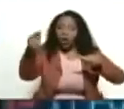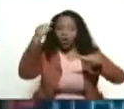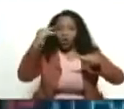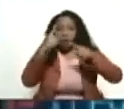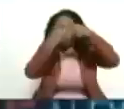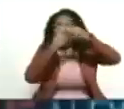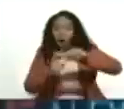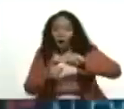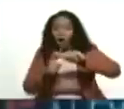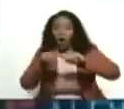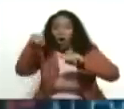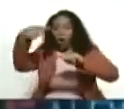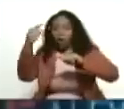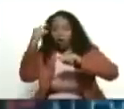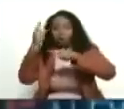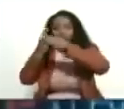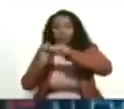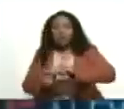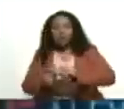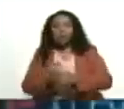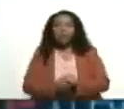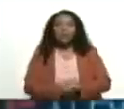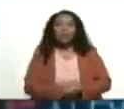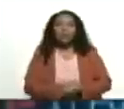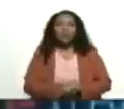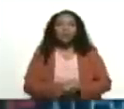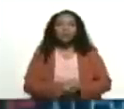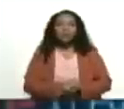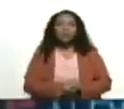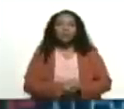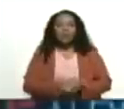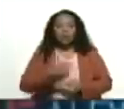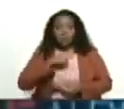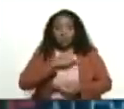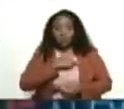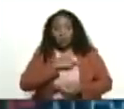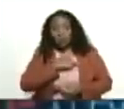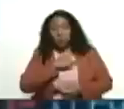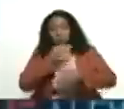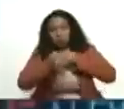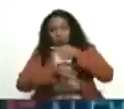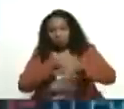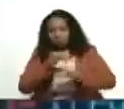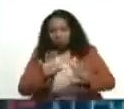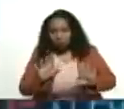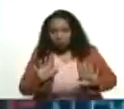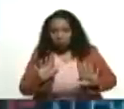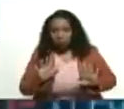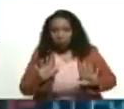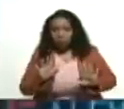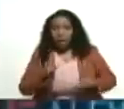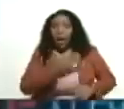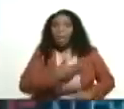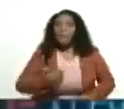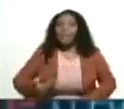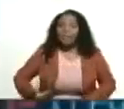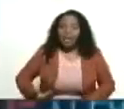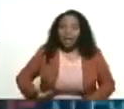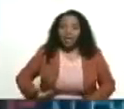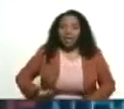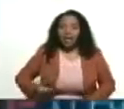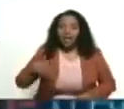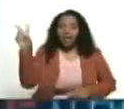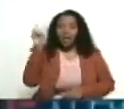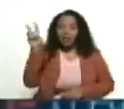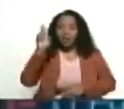tal día te dimos tanto, vas allá. Y si nosotros decimos que el presidente interino de Venezuela es un burro, usted